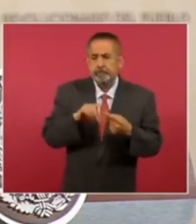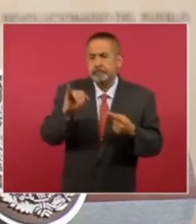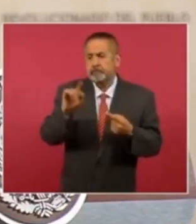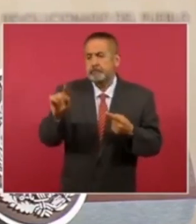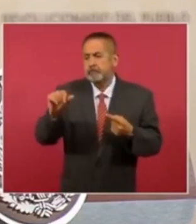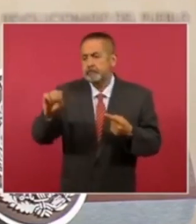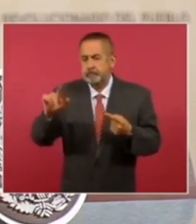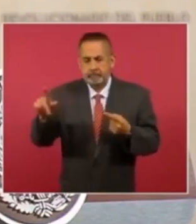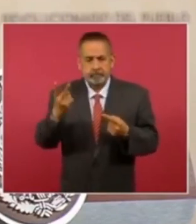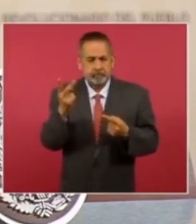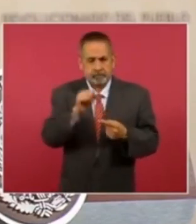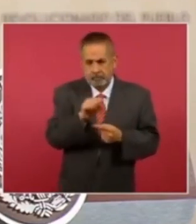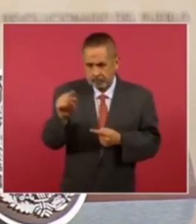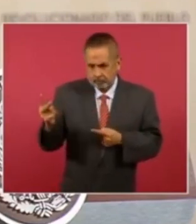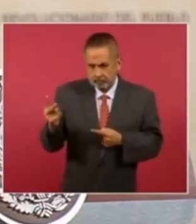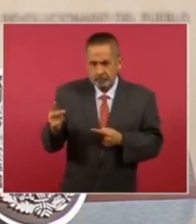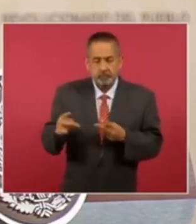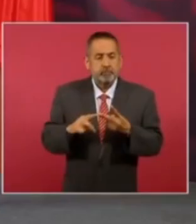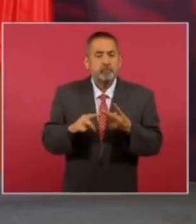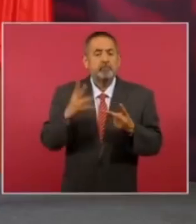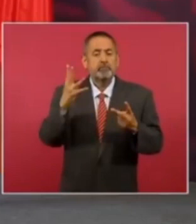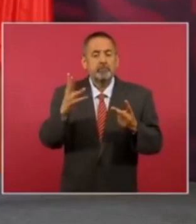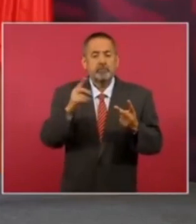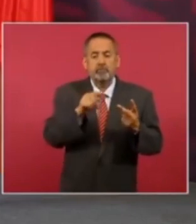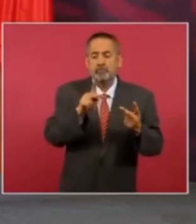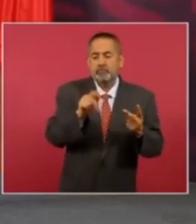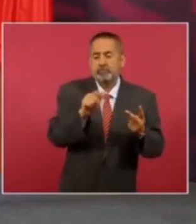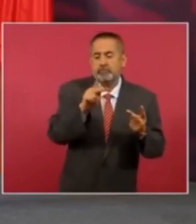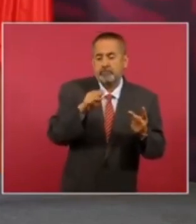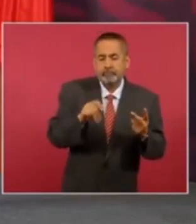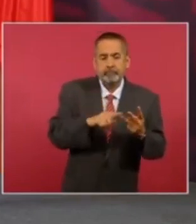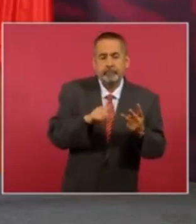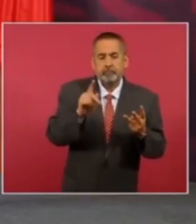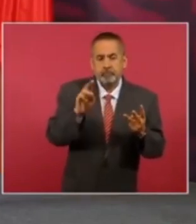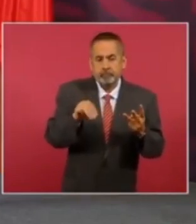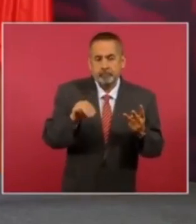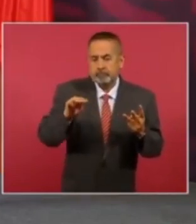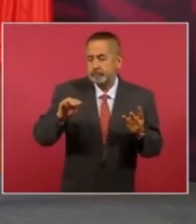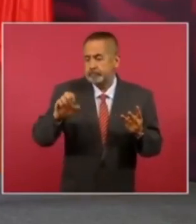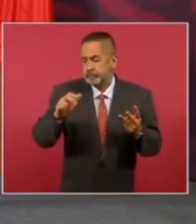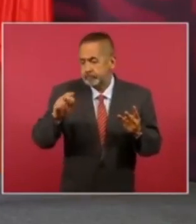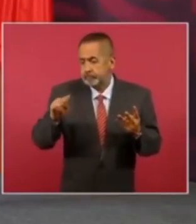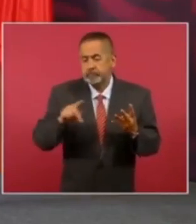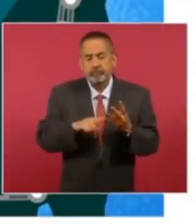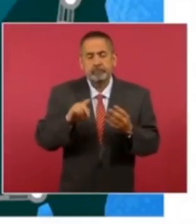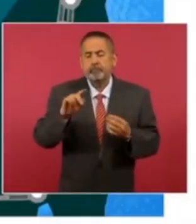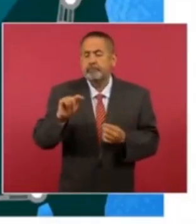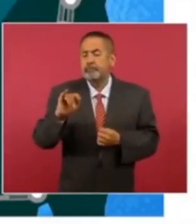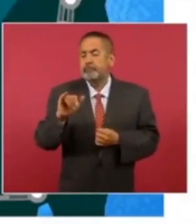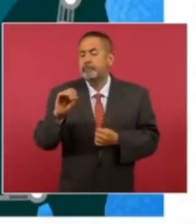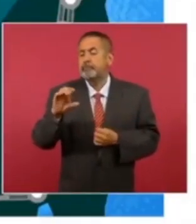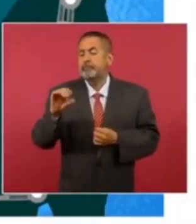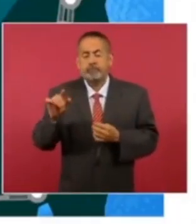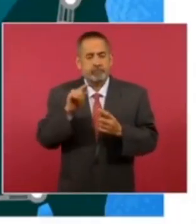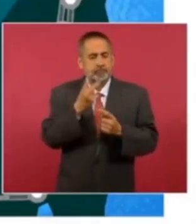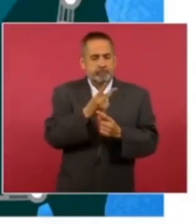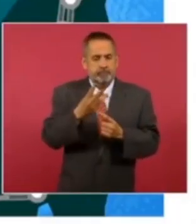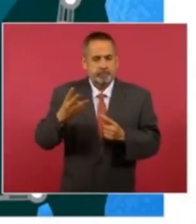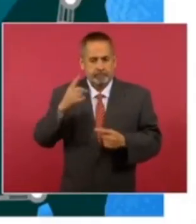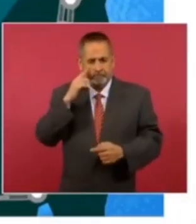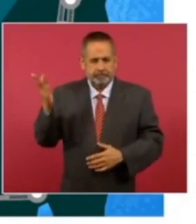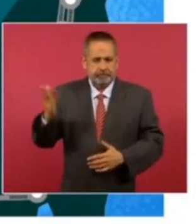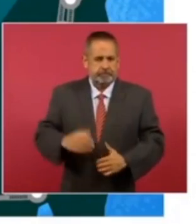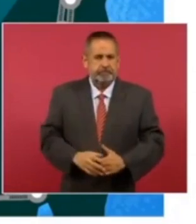de Valladolid y Mérida con una capacidad de generación conjunta de 1.519 megawatts. Además, se